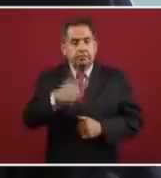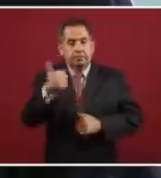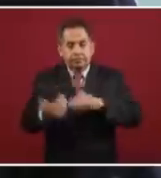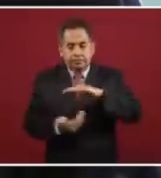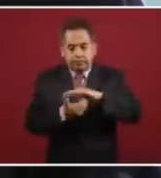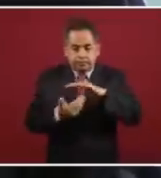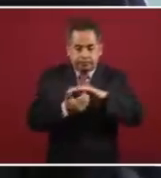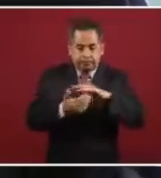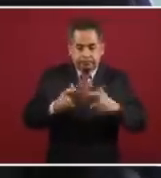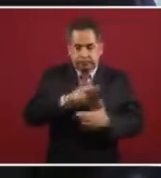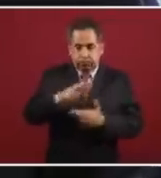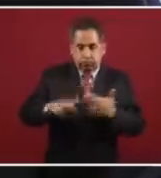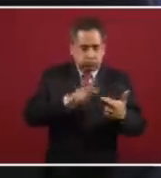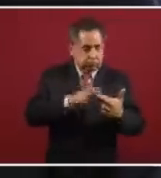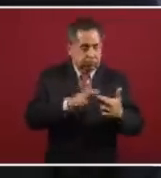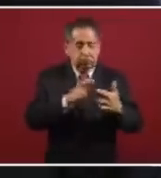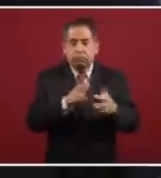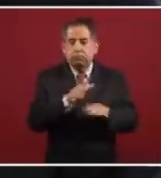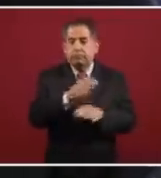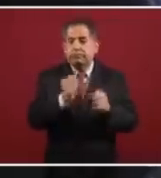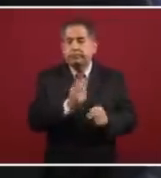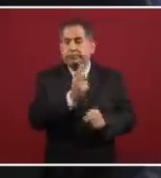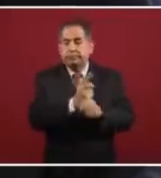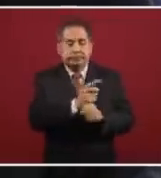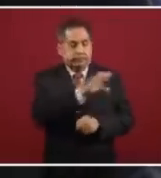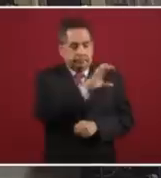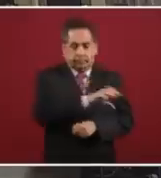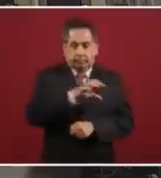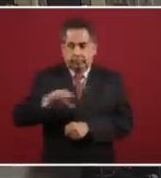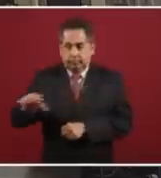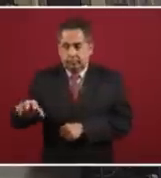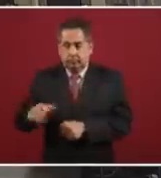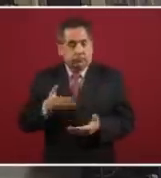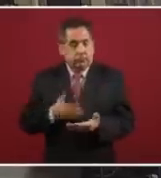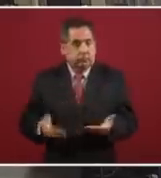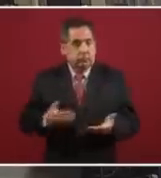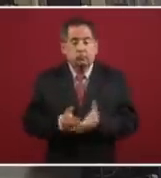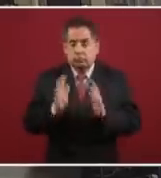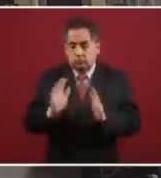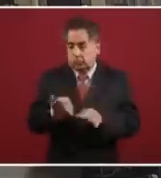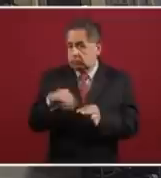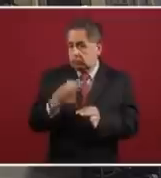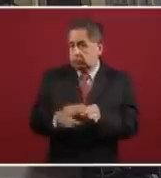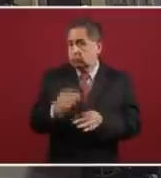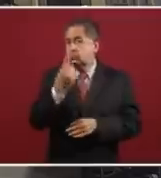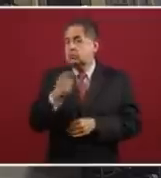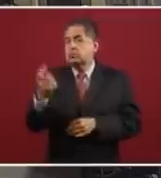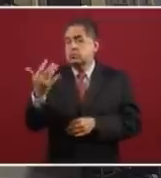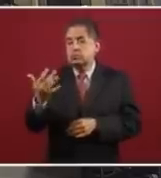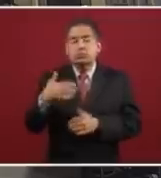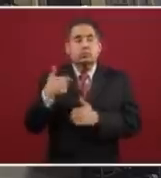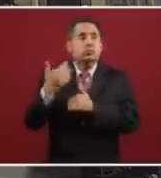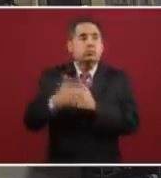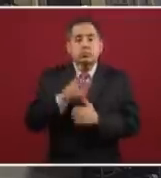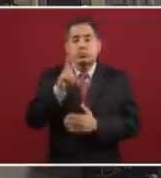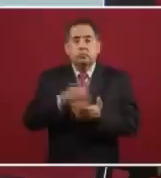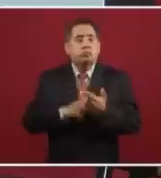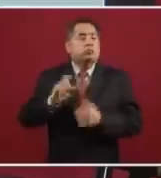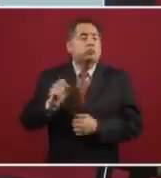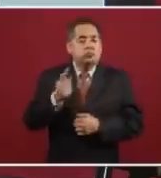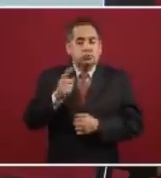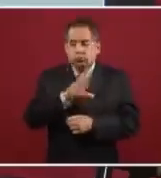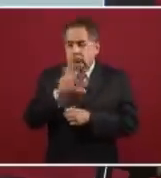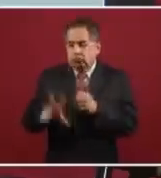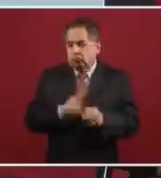mesas regionales de seguridad. Actualmente funcionan 150. El 2021 estarán